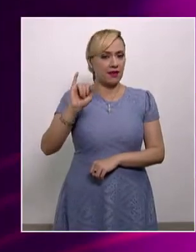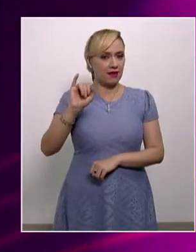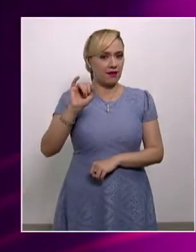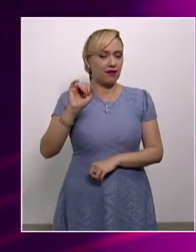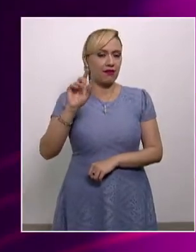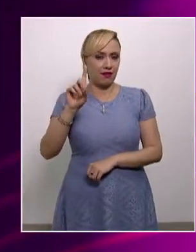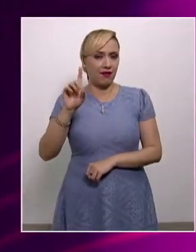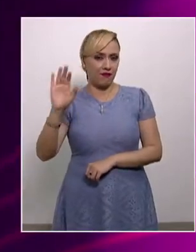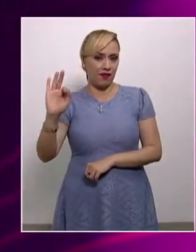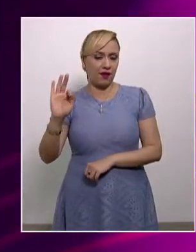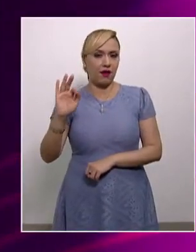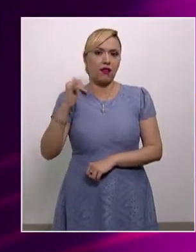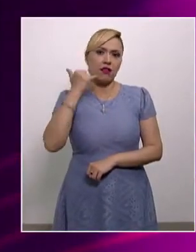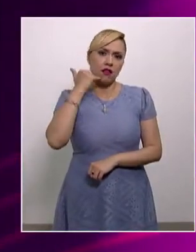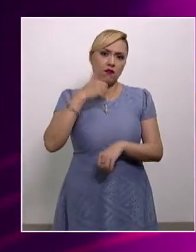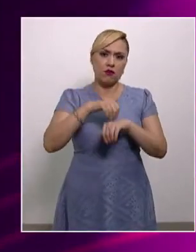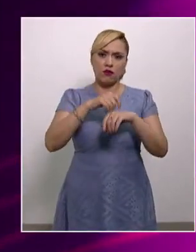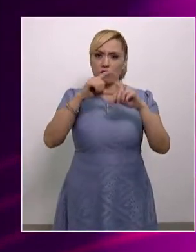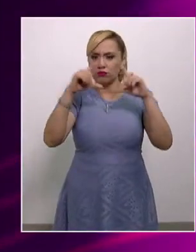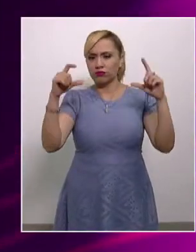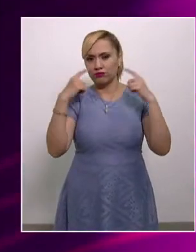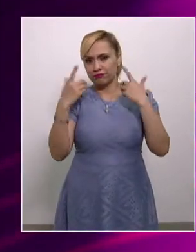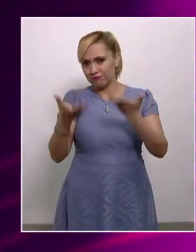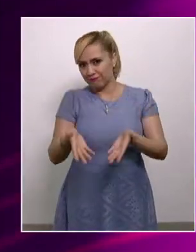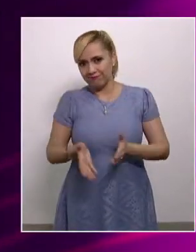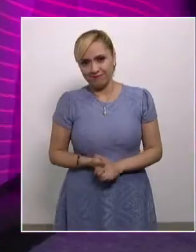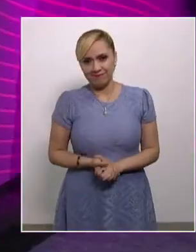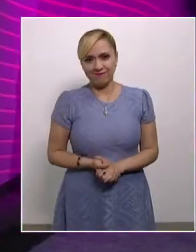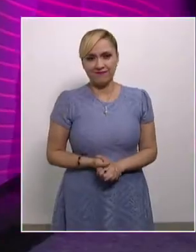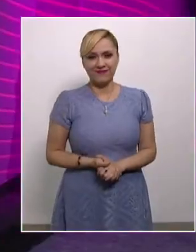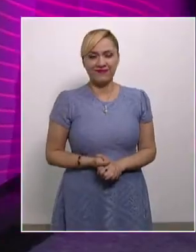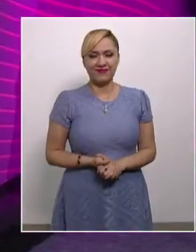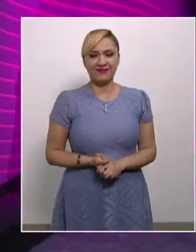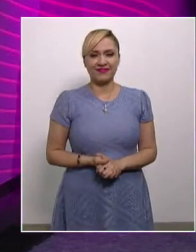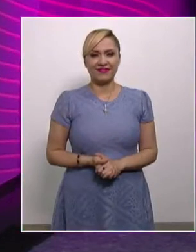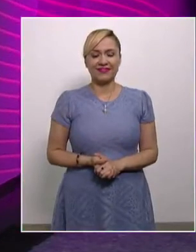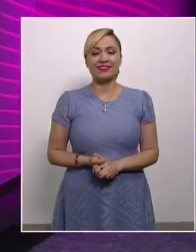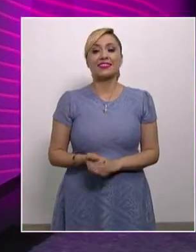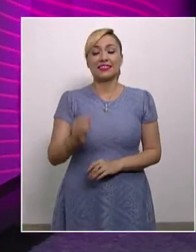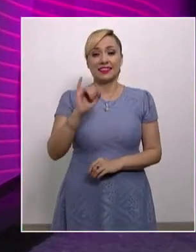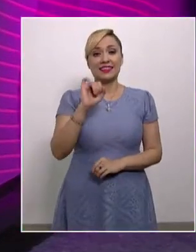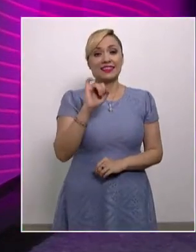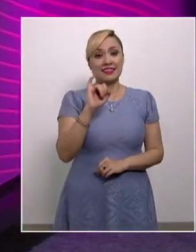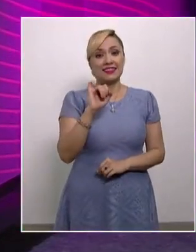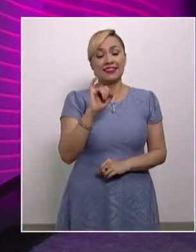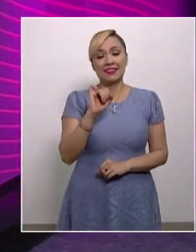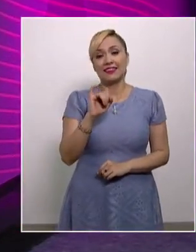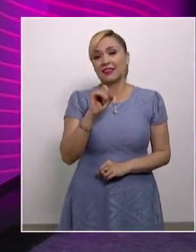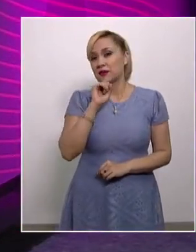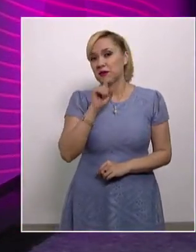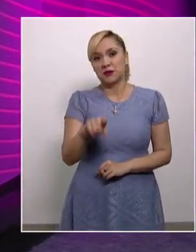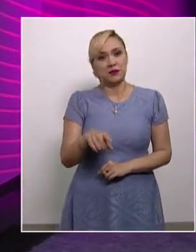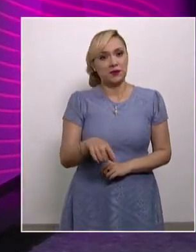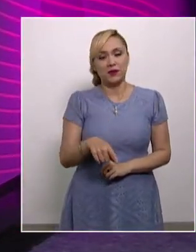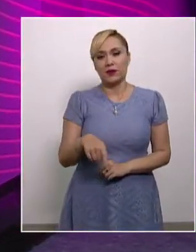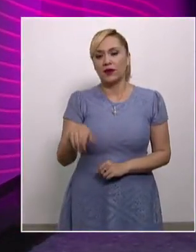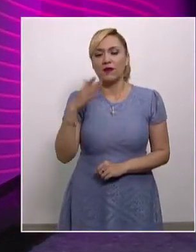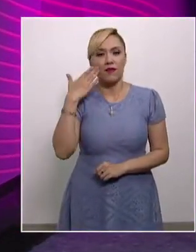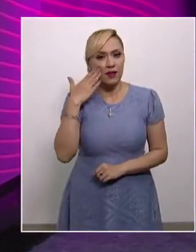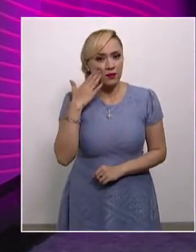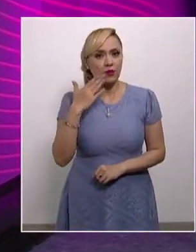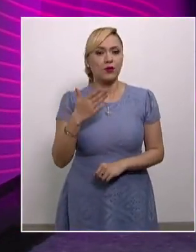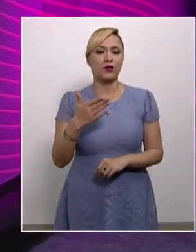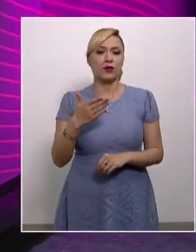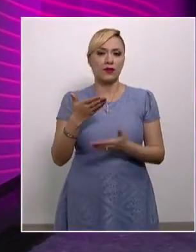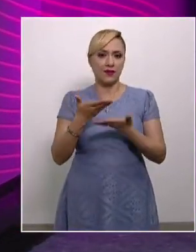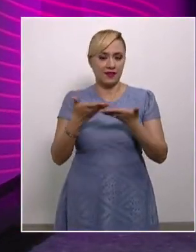nuestros teléfonos también van a aparecer en las pantallas, ¿no? Gracias, Pam. Diego, ¿dónde los gracias. Pues también, bueno, en redes sociales, pues